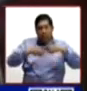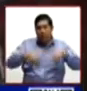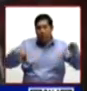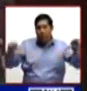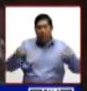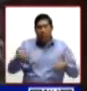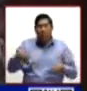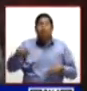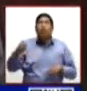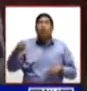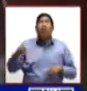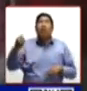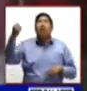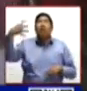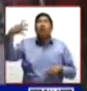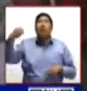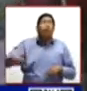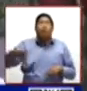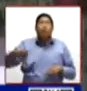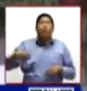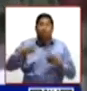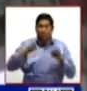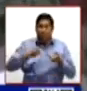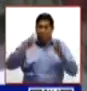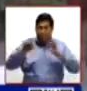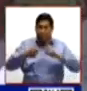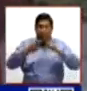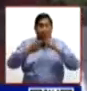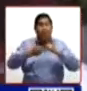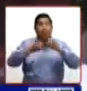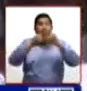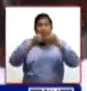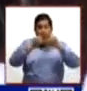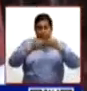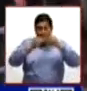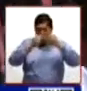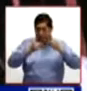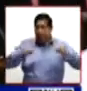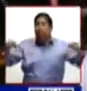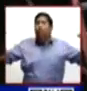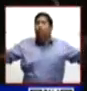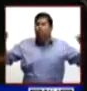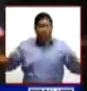consumidores se quedaron sin el servicio de energía eléctrica. ¿Se han cambiado los cables? Sí, se cambiaron los cables.